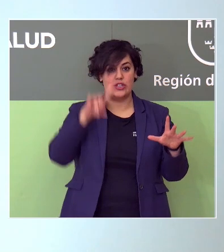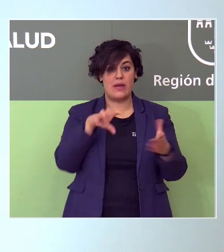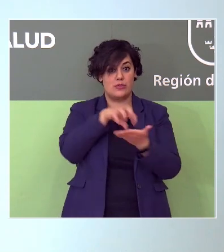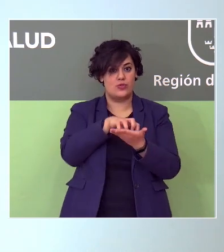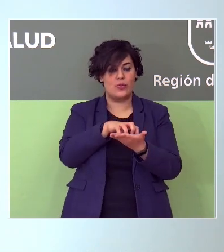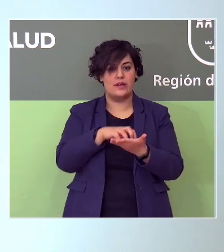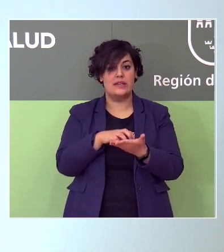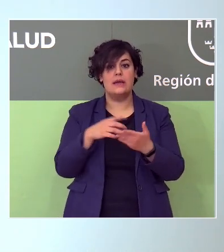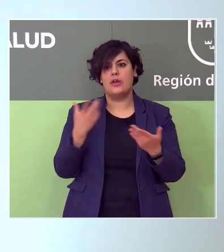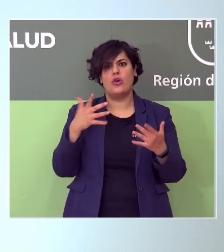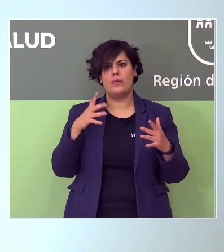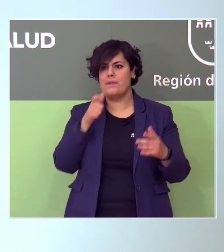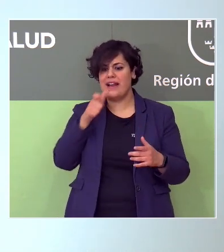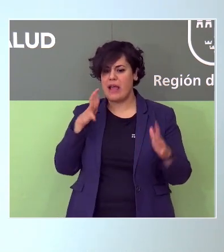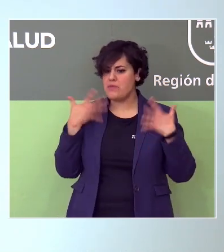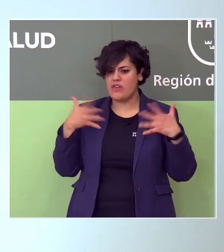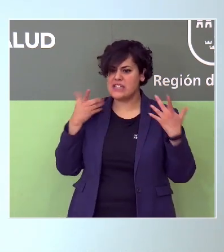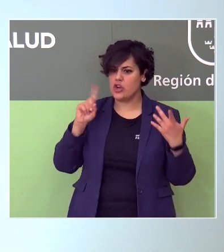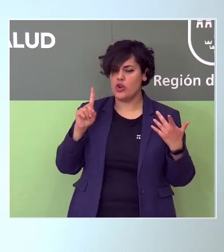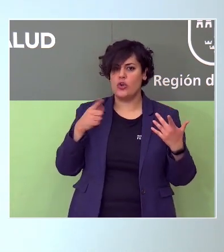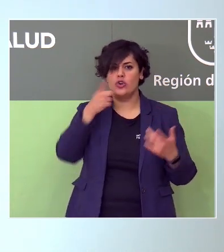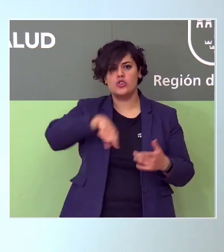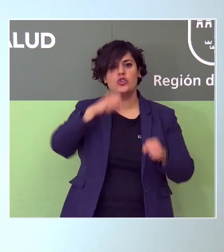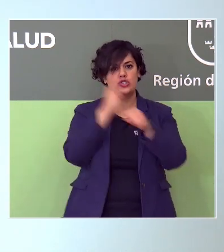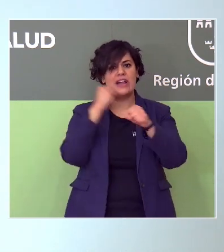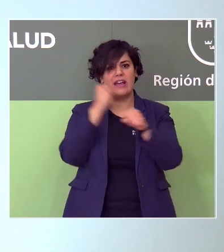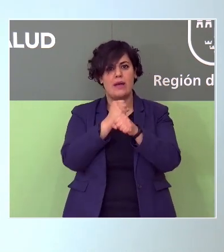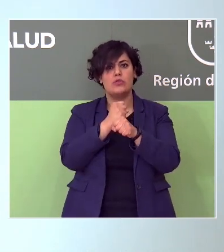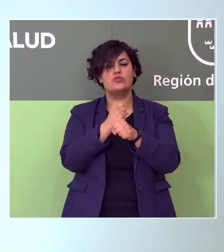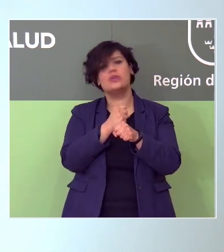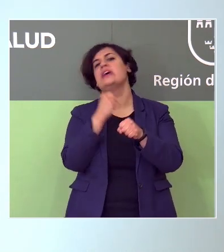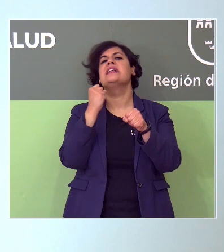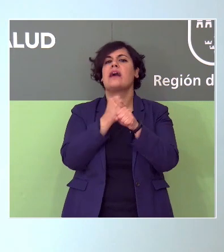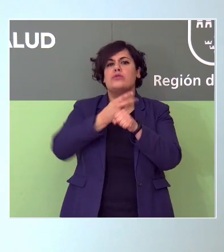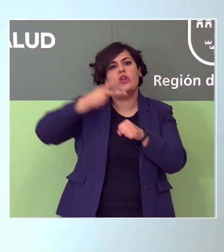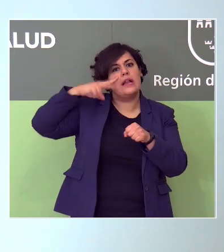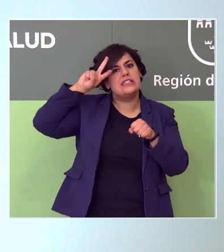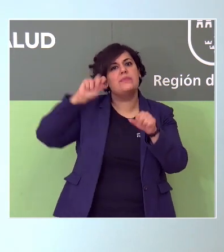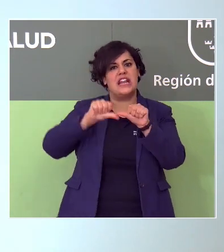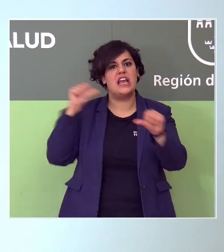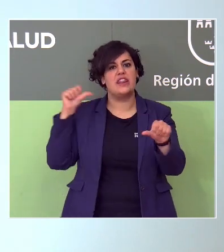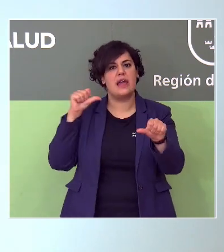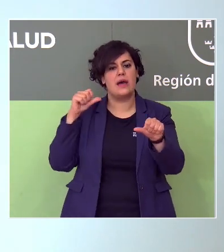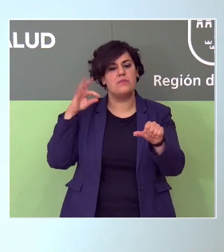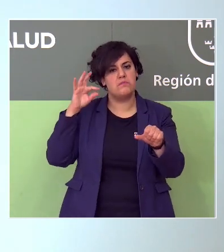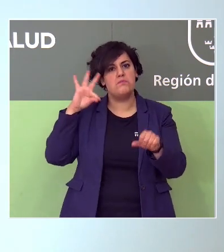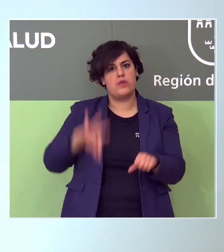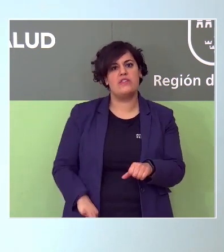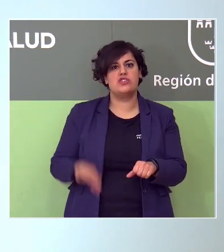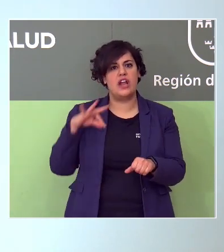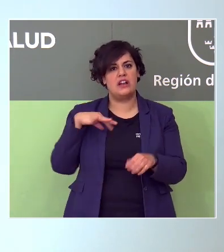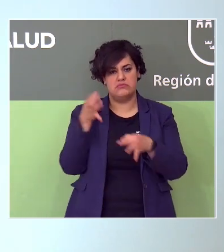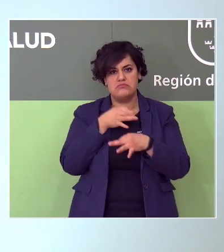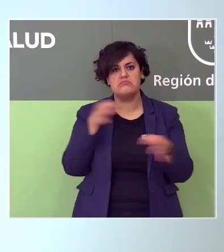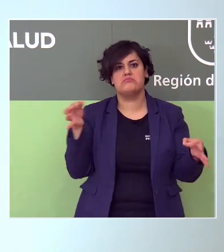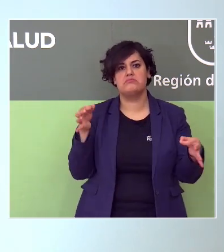a decir que estamos improvisando, no, estamos trabajando desde el conocimiento y desde la experiencia de nuestros profesionales que son excelentes, los mejores, y que estamos en unas